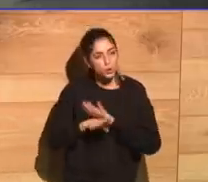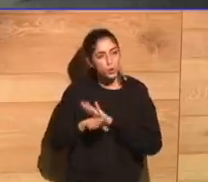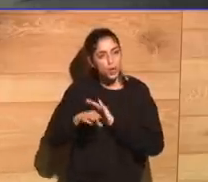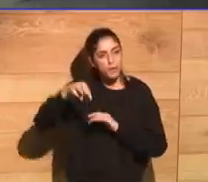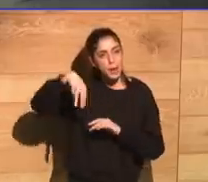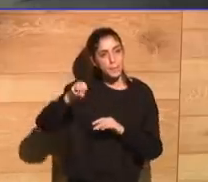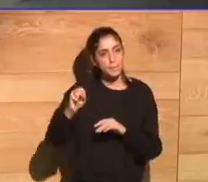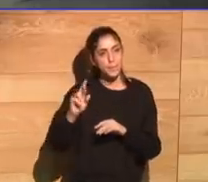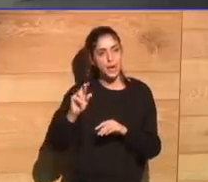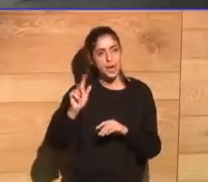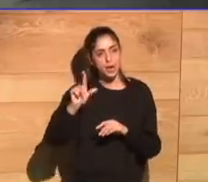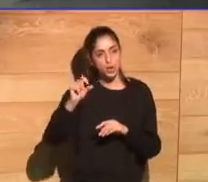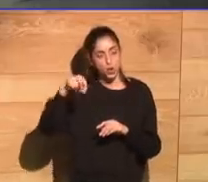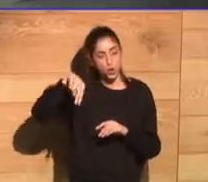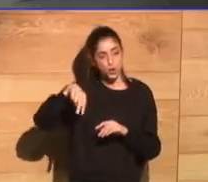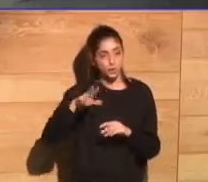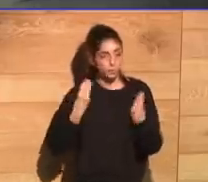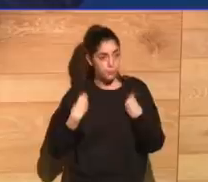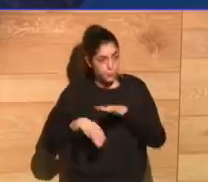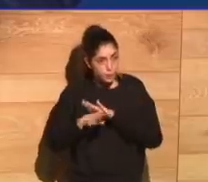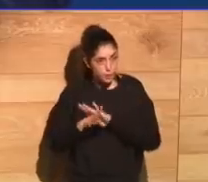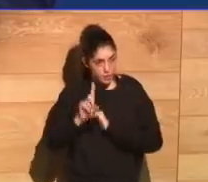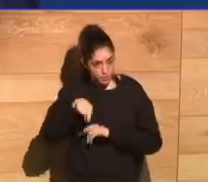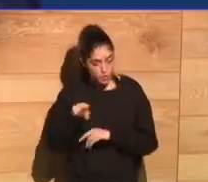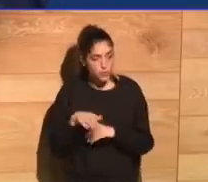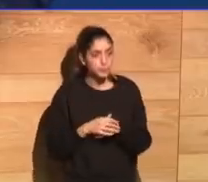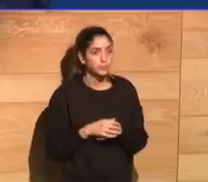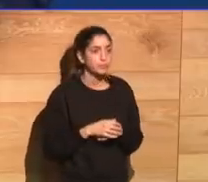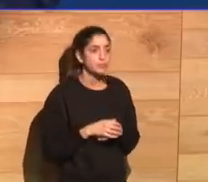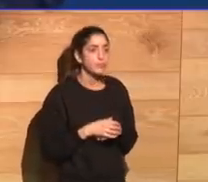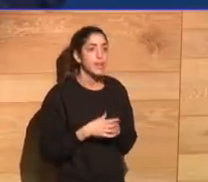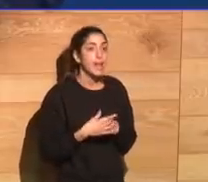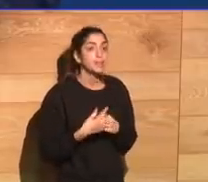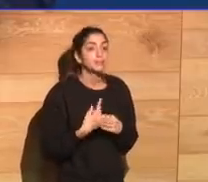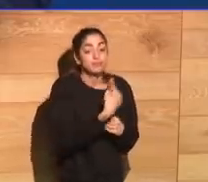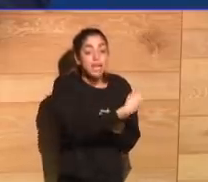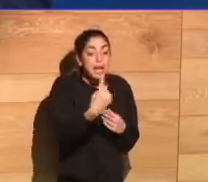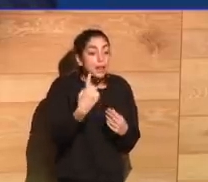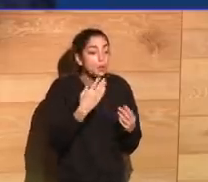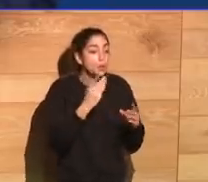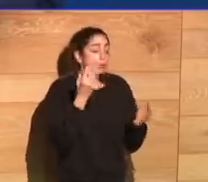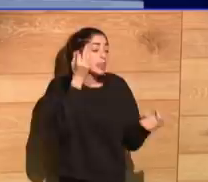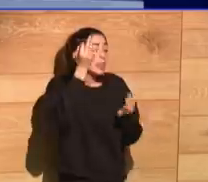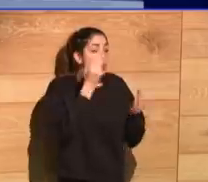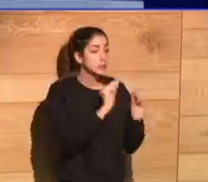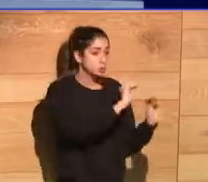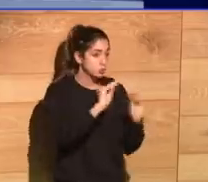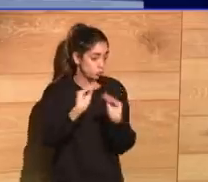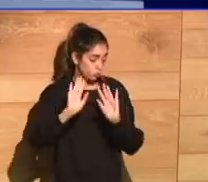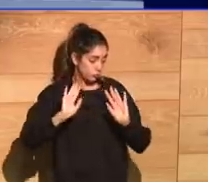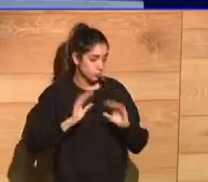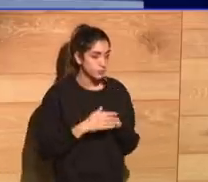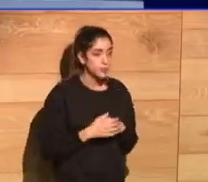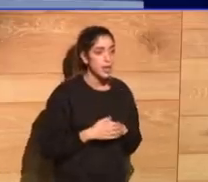nuestros corazones. Pues mira, cada uno trae los datos que trae, ¿vale? No, y es así, pero y a la vez también es una